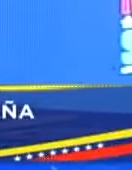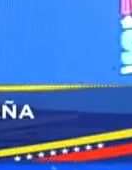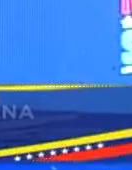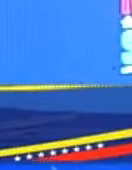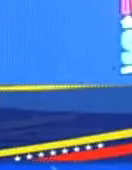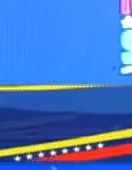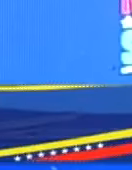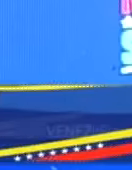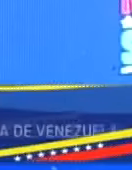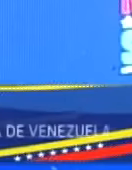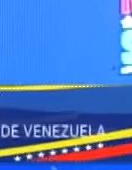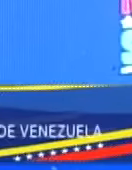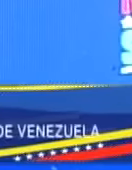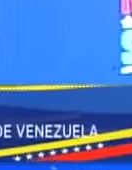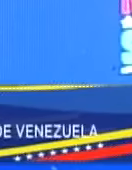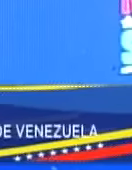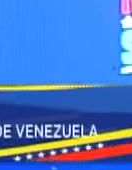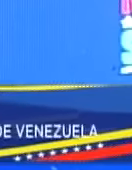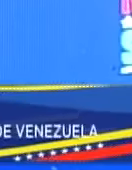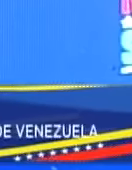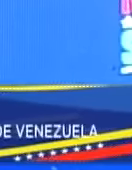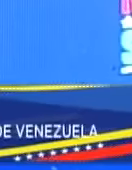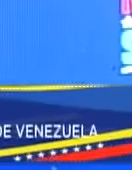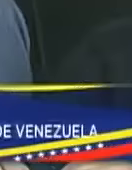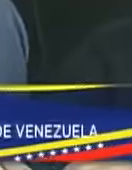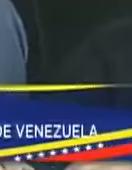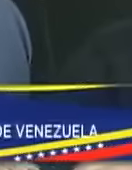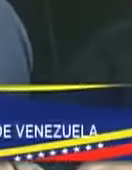¿Ustedes y ustedes? No.